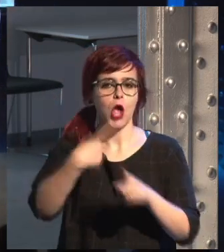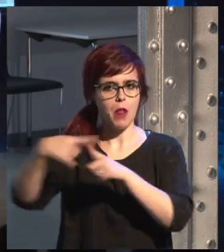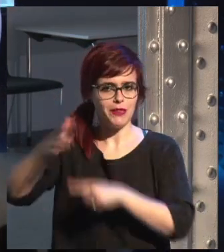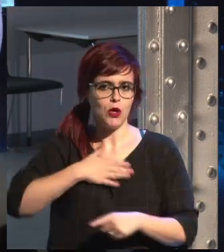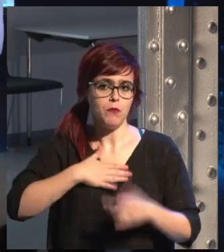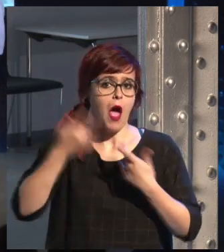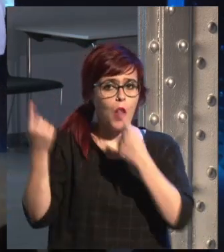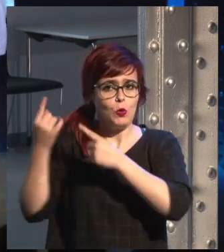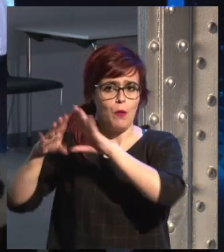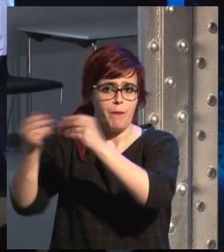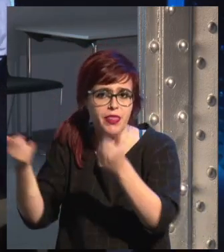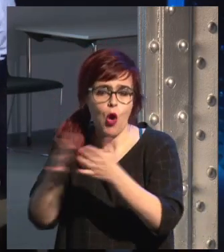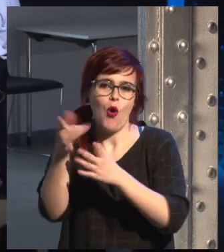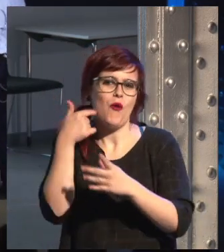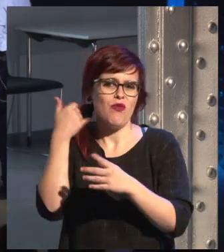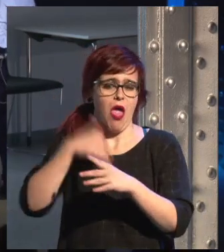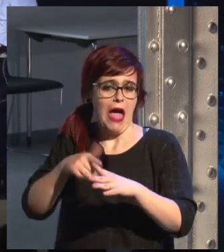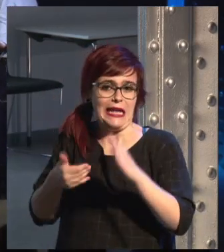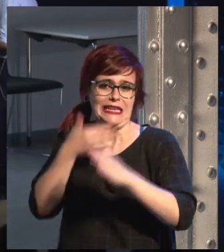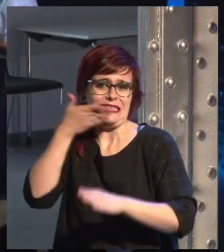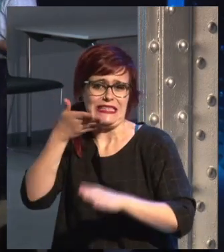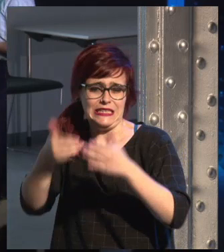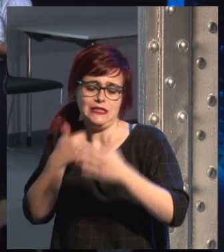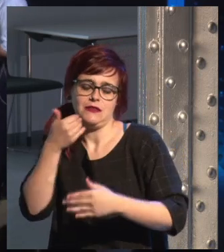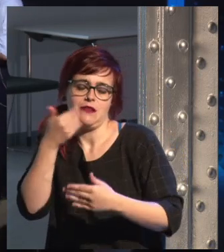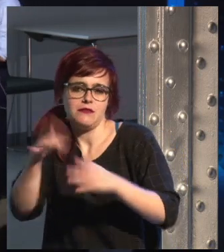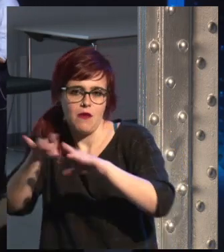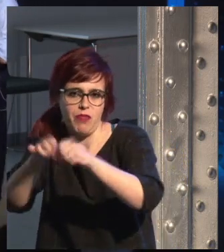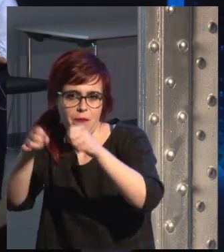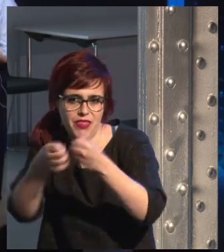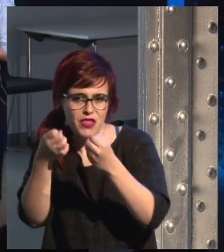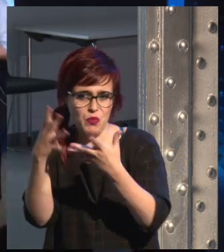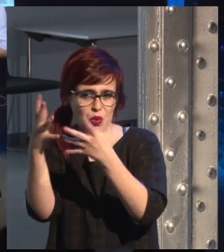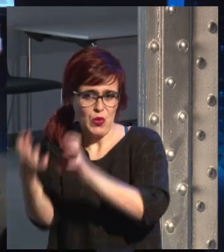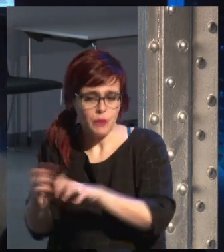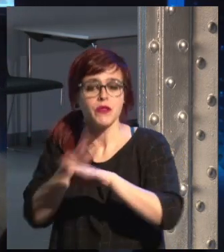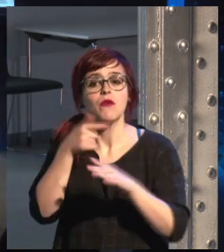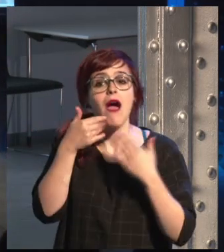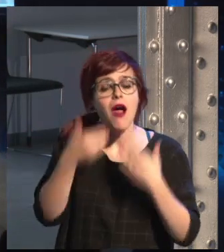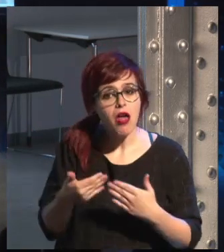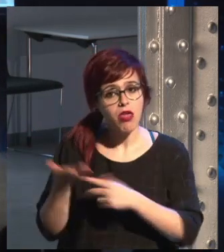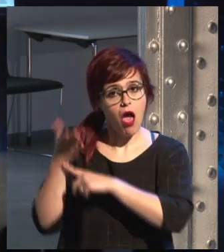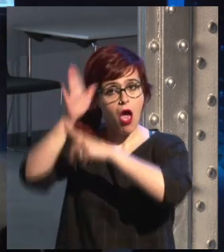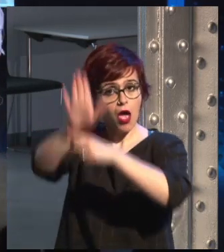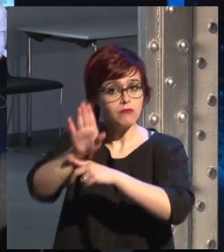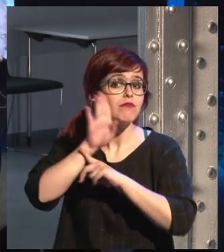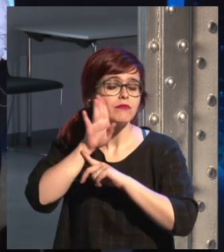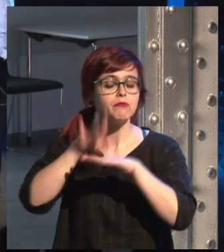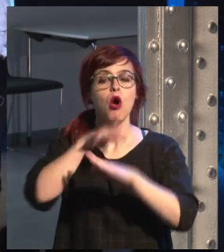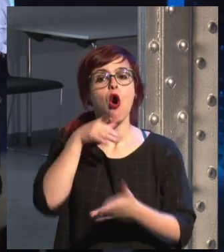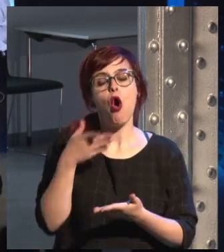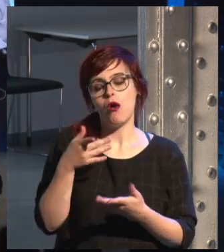ya desaparecidos total o parcialmente. De tal manera que esta oferta se ofrecería